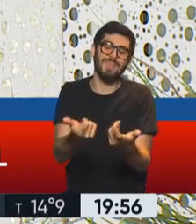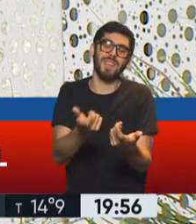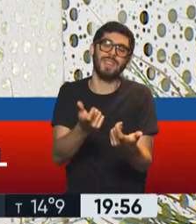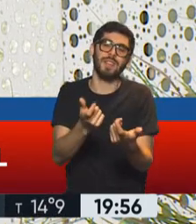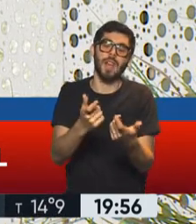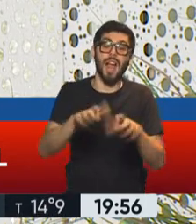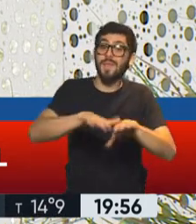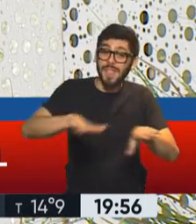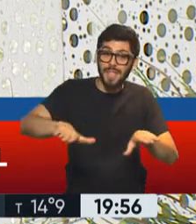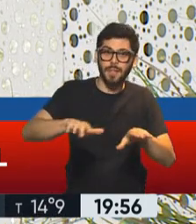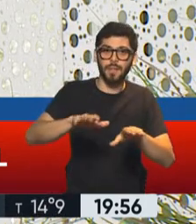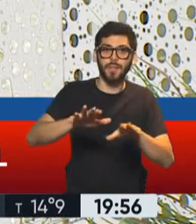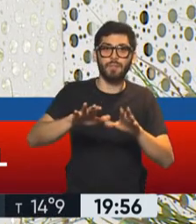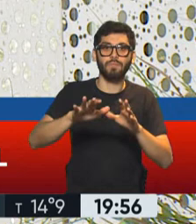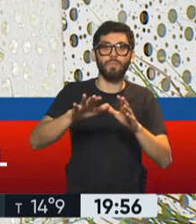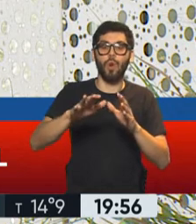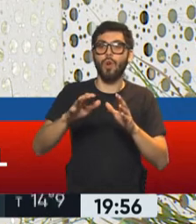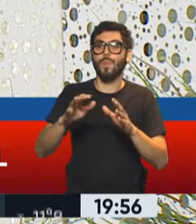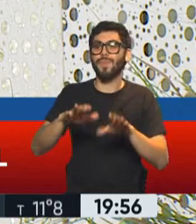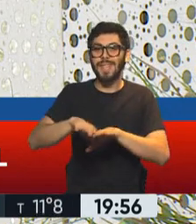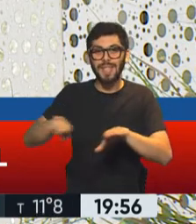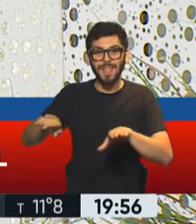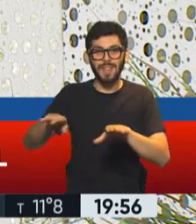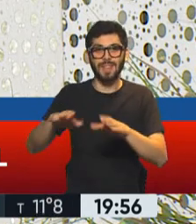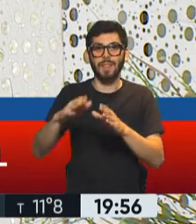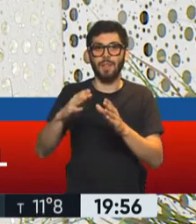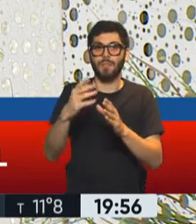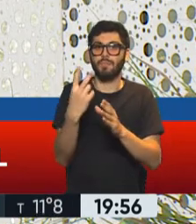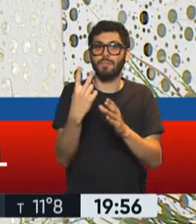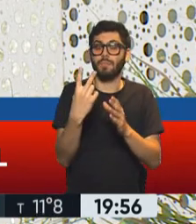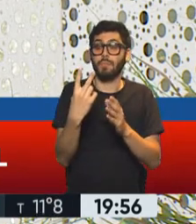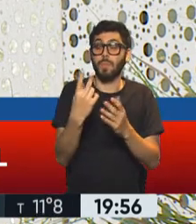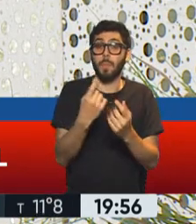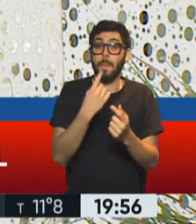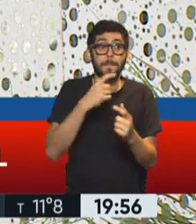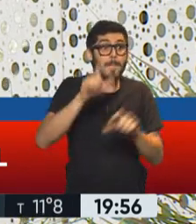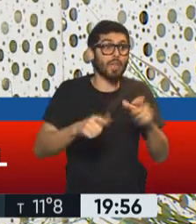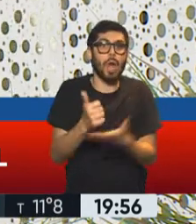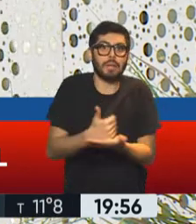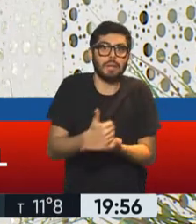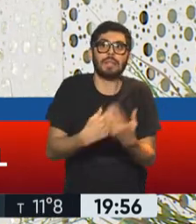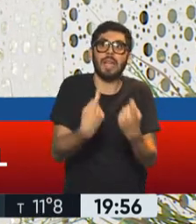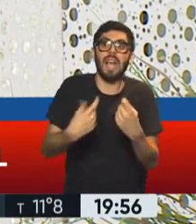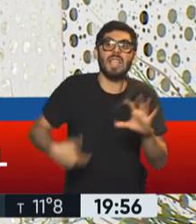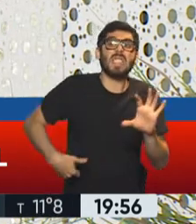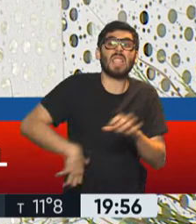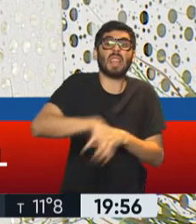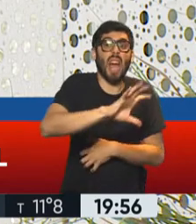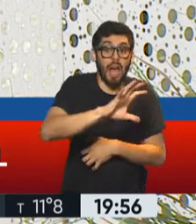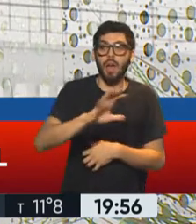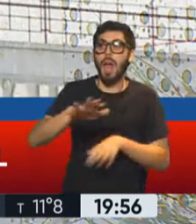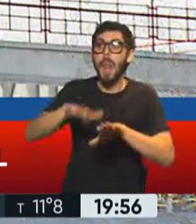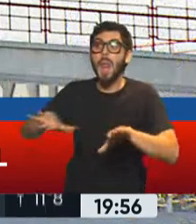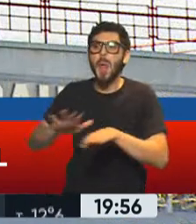los chicos constituyen el 2% de la lista de las listas en espera para trasplante renal en todo el país.